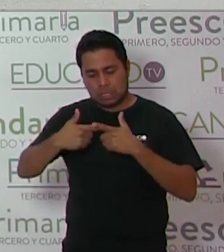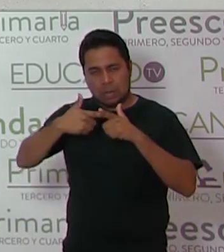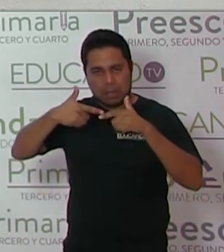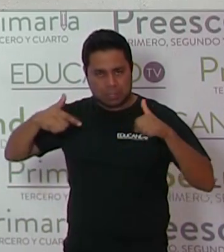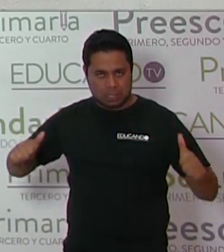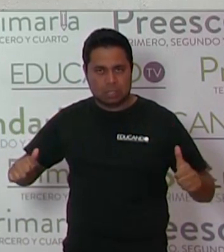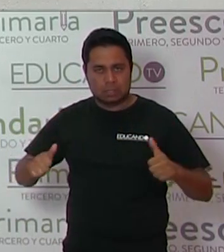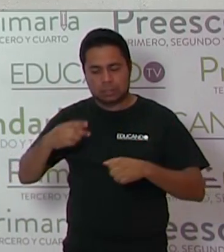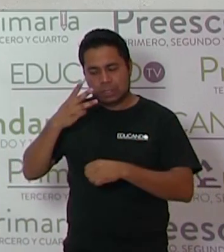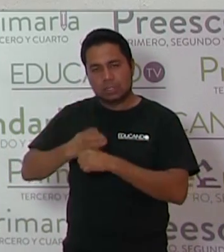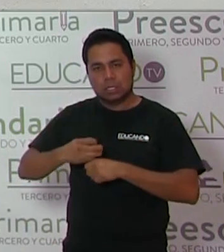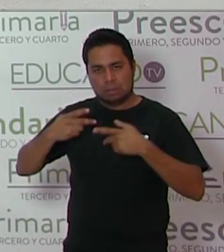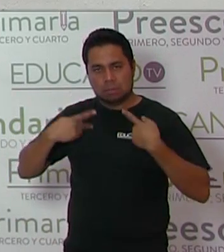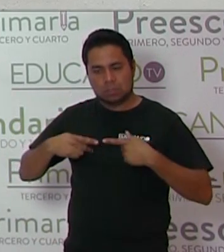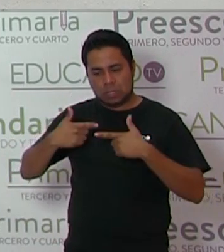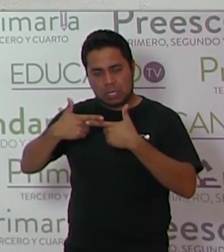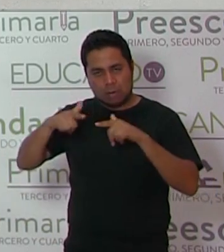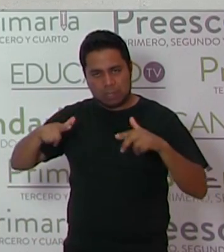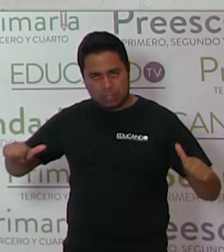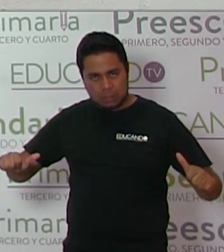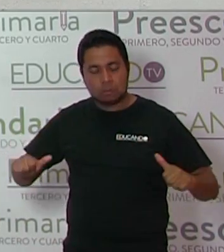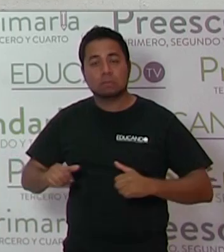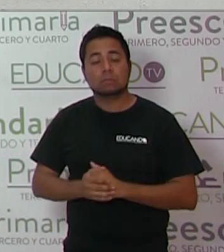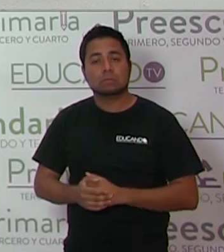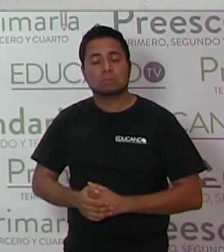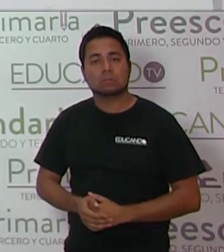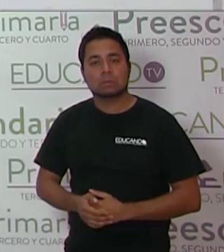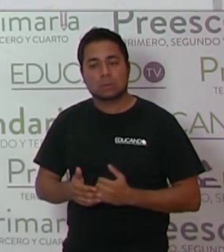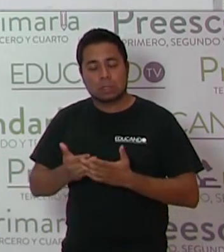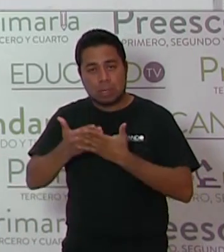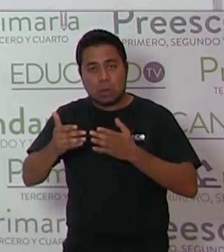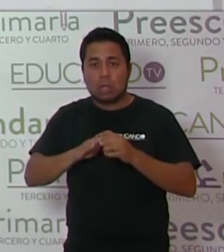persona gramatical. ¿Qué